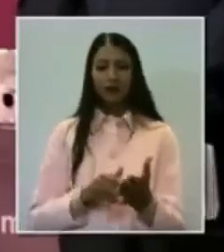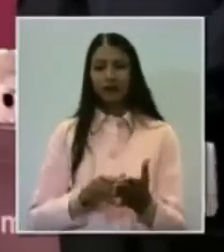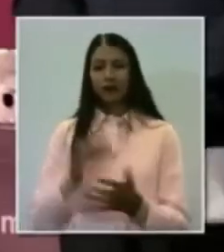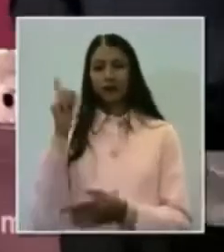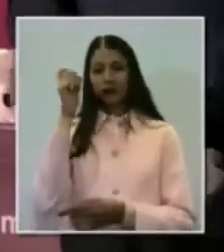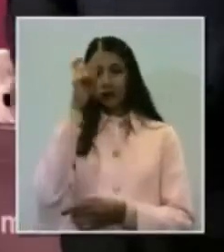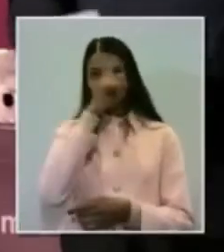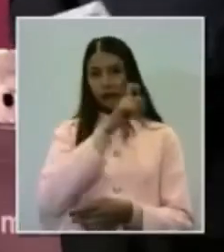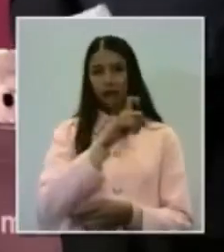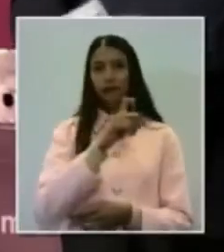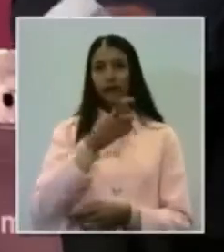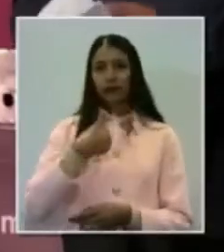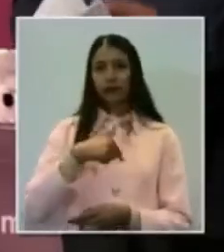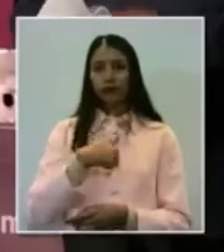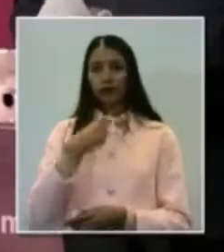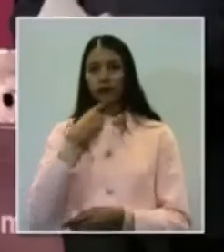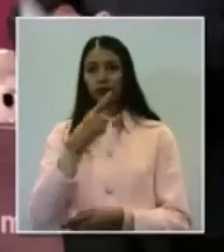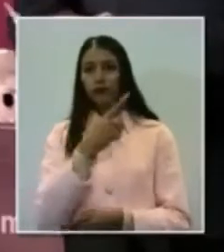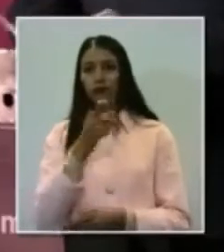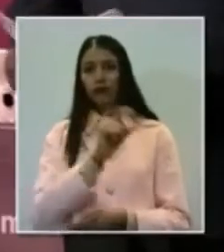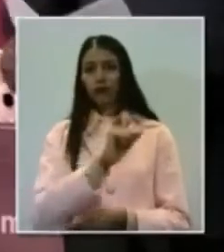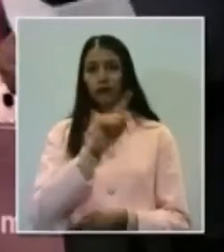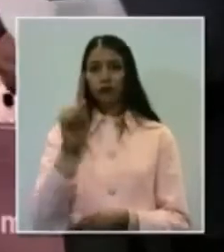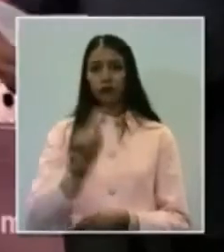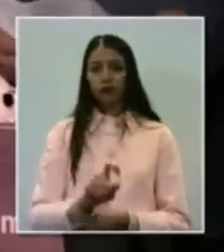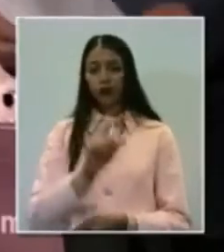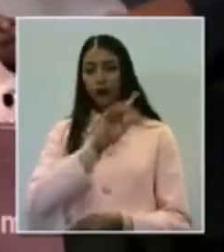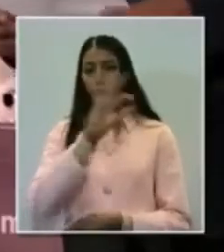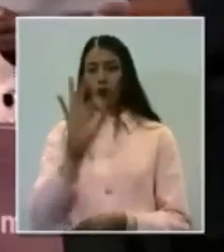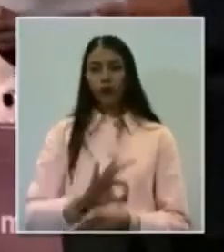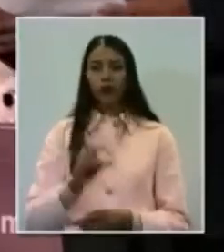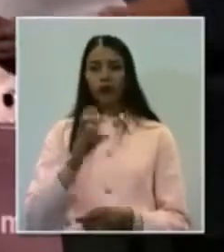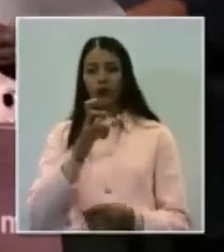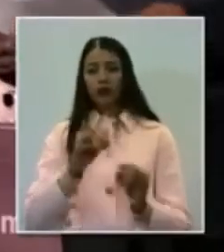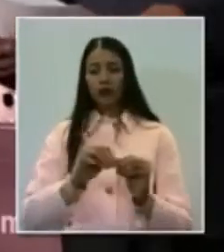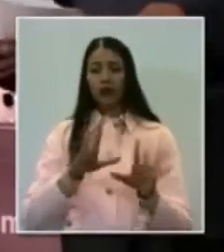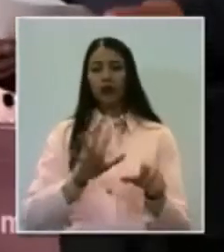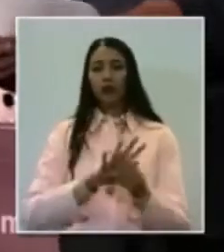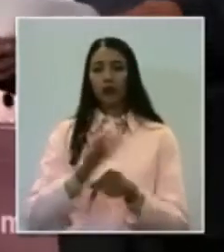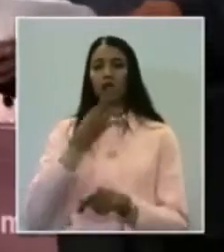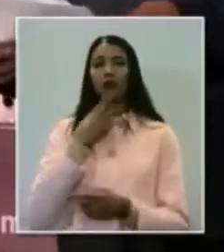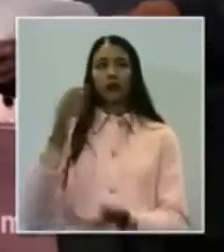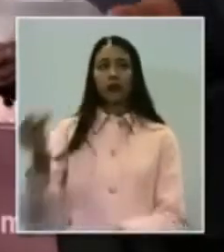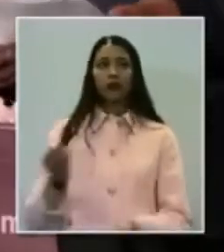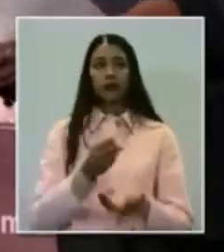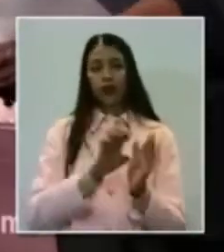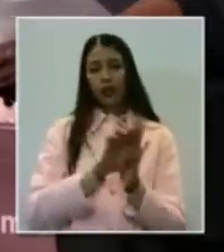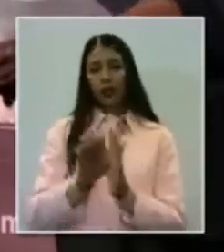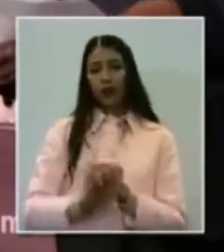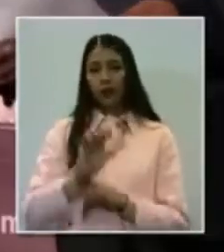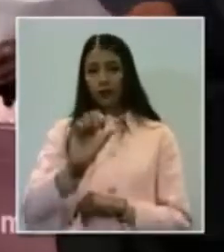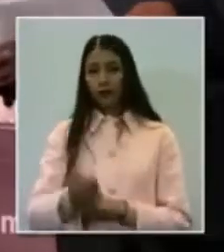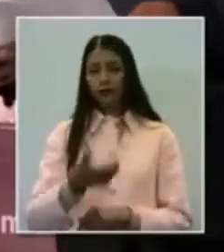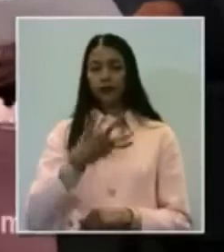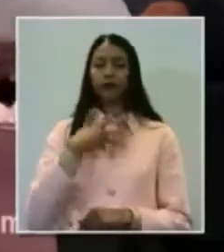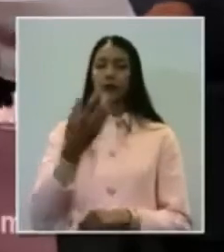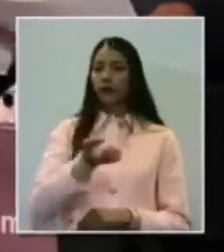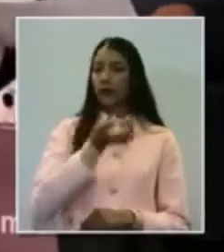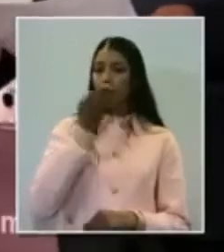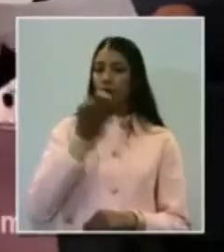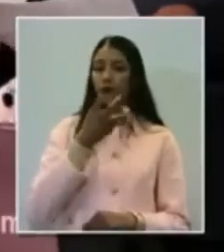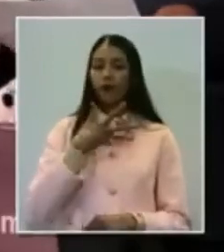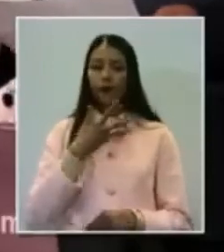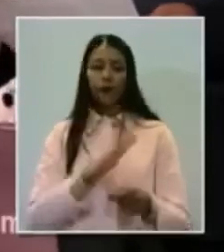muy complicado que nosotros demos al 100% esa claridad de la aplicación de los recursos. Pongo otro ejemplo, hay escuelas donde